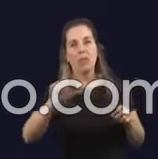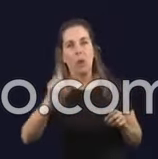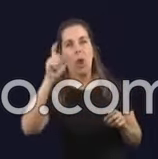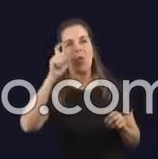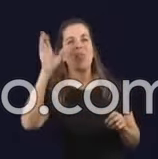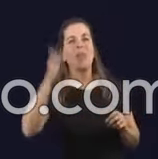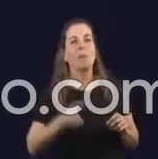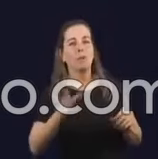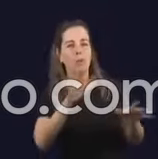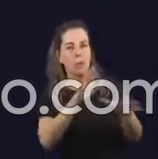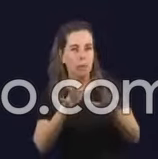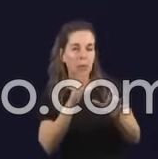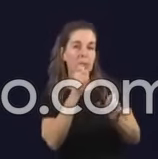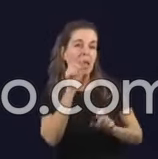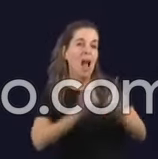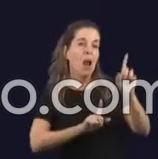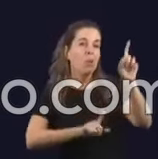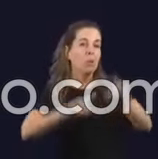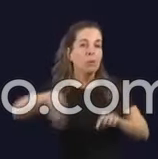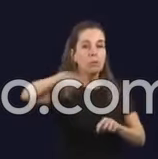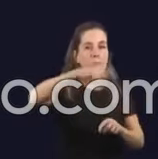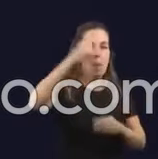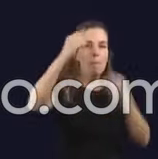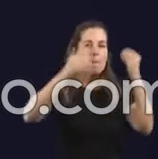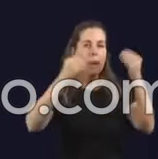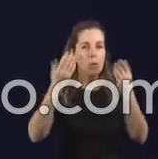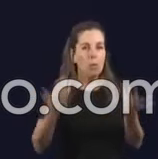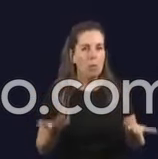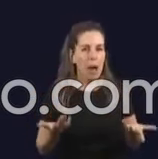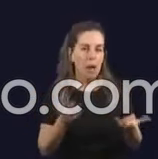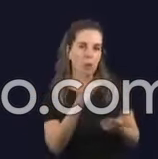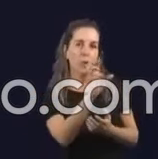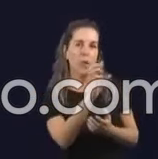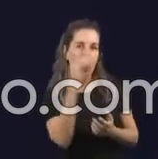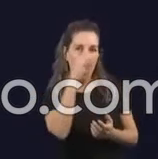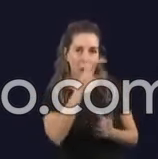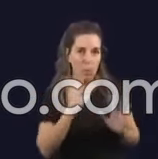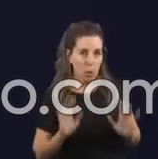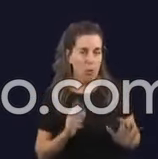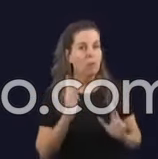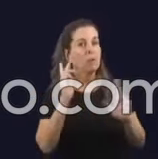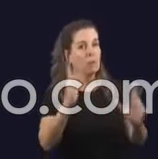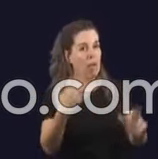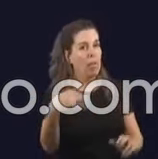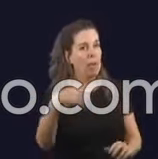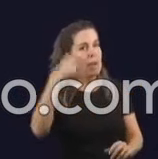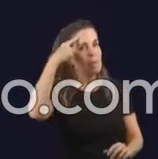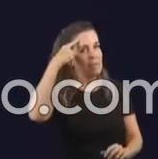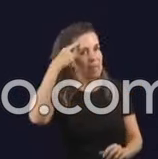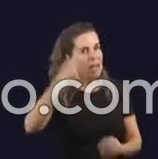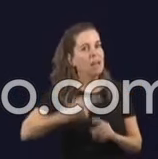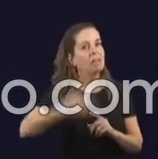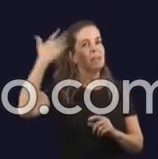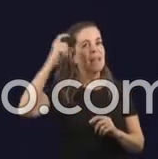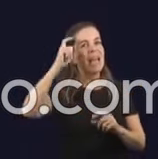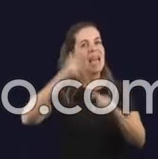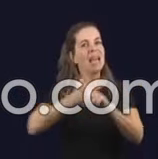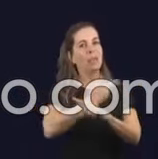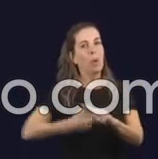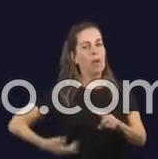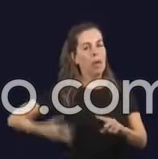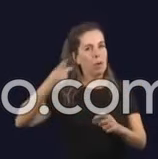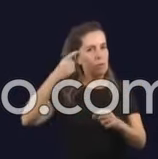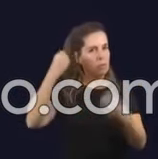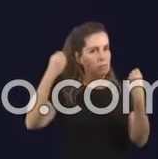digamos por si alguien le preocupa eh Le recuerdo que debió haberse preocupado cuando el gobierno anterior se multiplicó por 20 el dólar